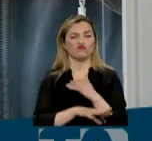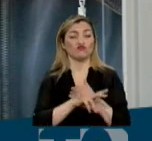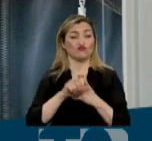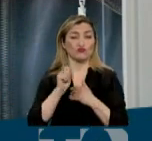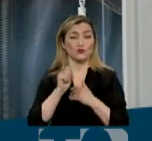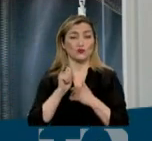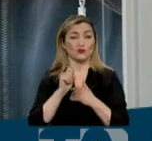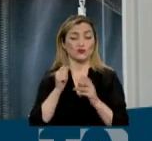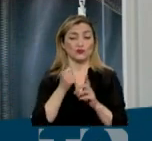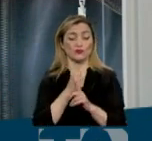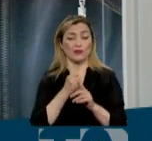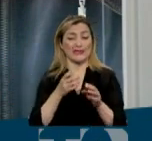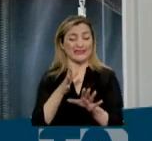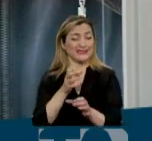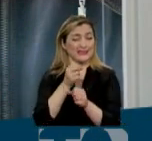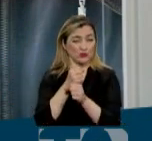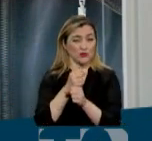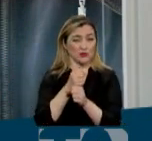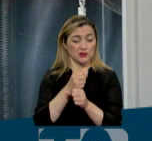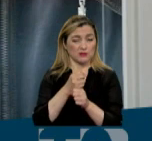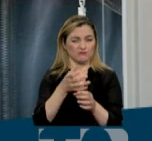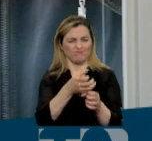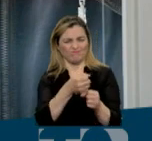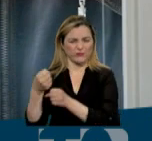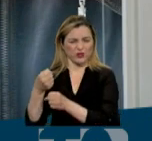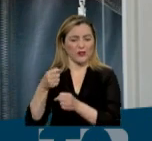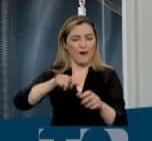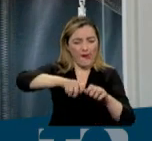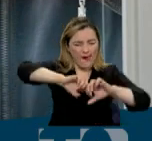es decir, que se violentaron las seguridades para ingresar a los domicilios, y